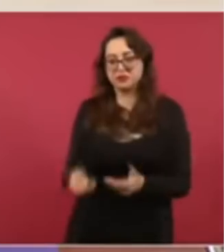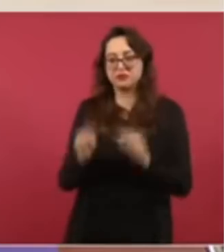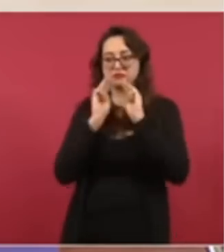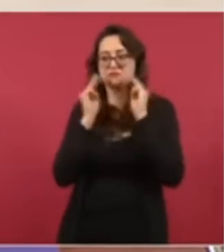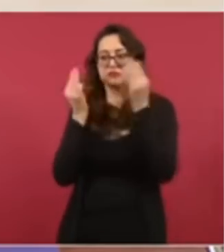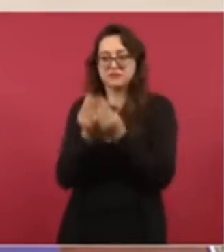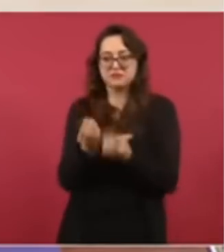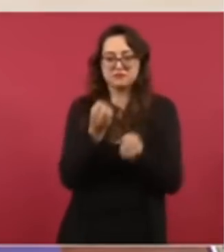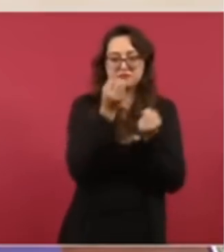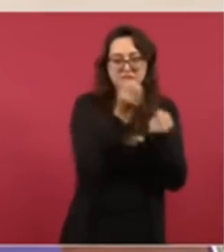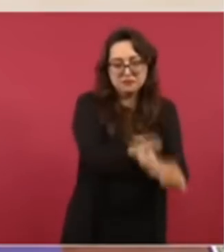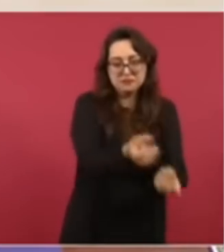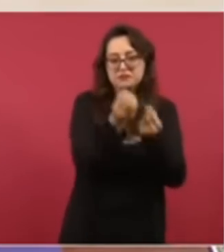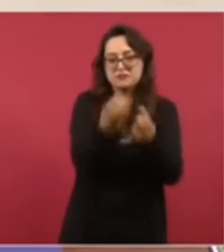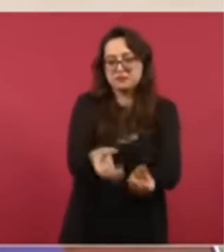estadounidenses.